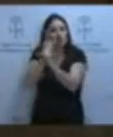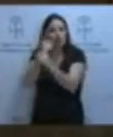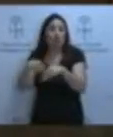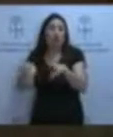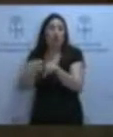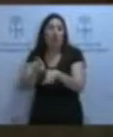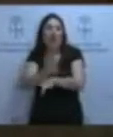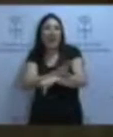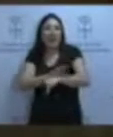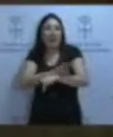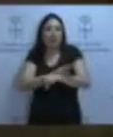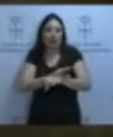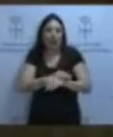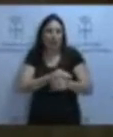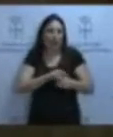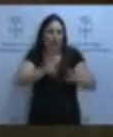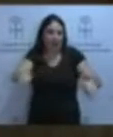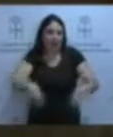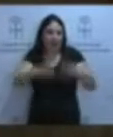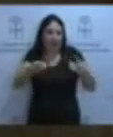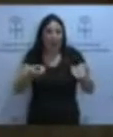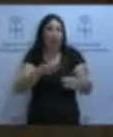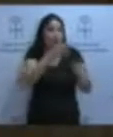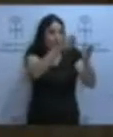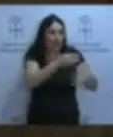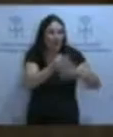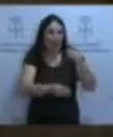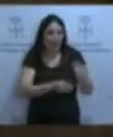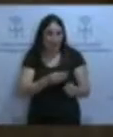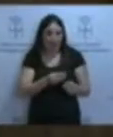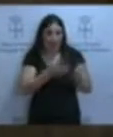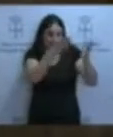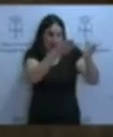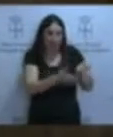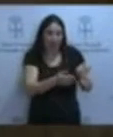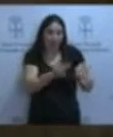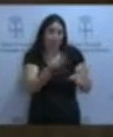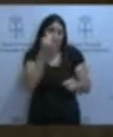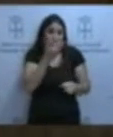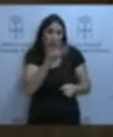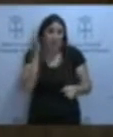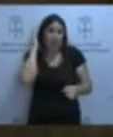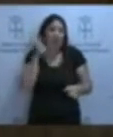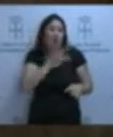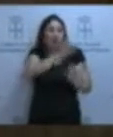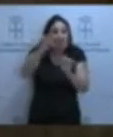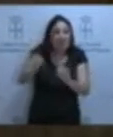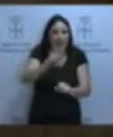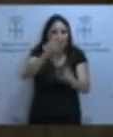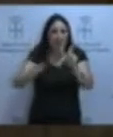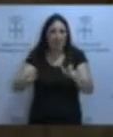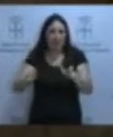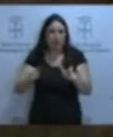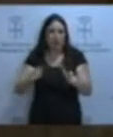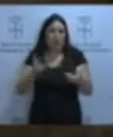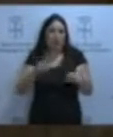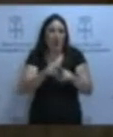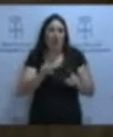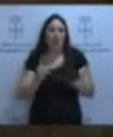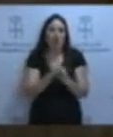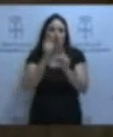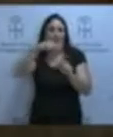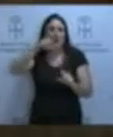sobre la gente que le rodea. Eso es lo que va a hacer usted hoy. Y eso es lo que me parece hipócrita, que defienda a los defraudadores, que pierda hoy una nueva oportunidad de decir los Massaveu, que basta